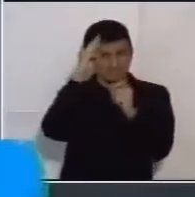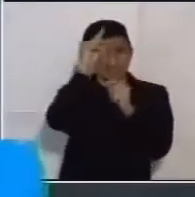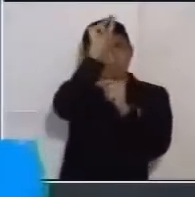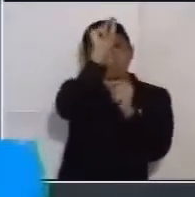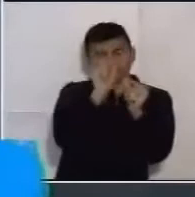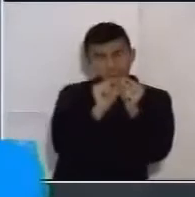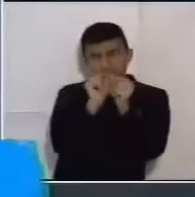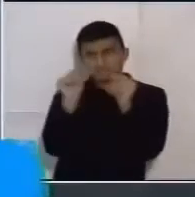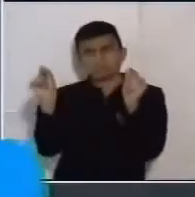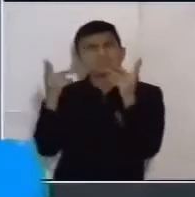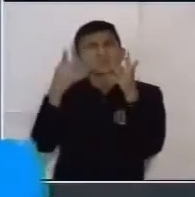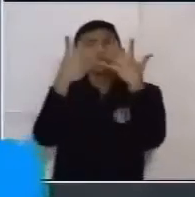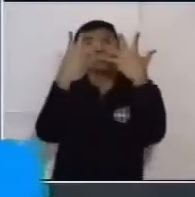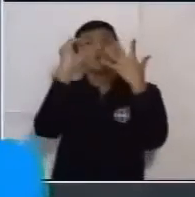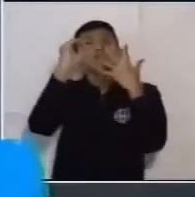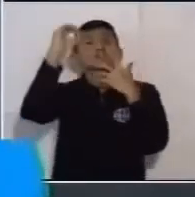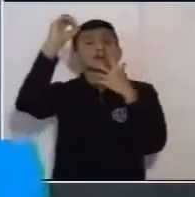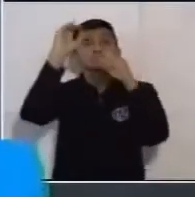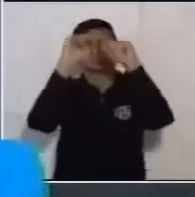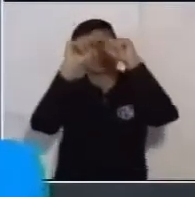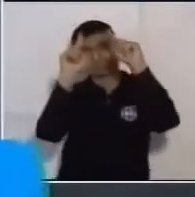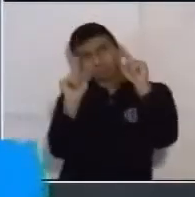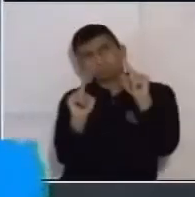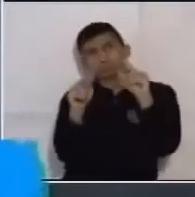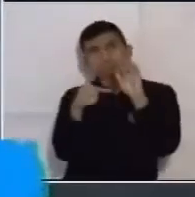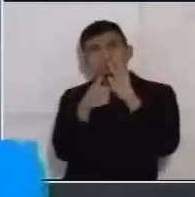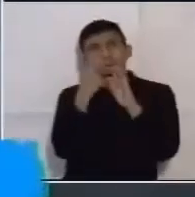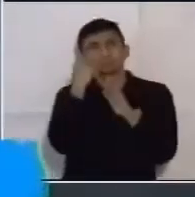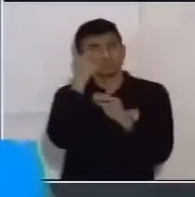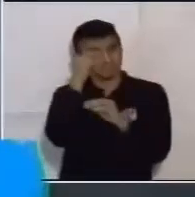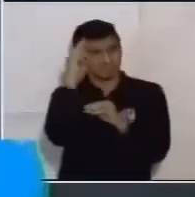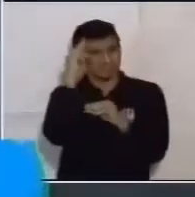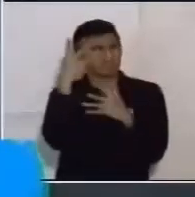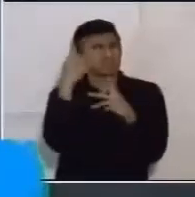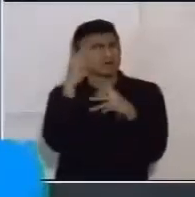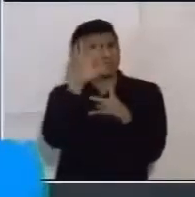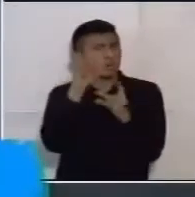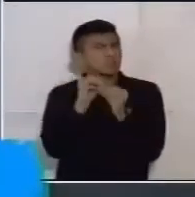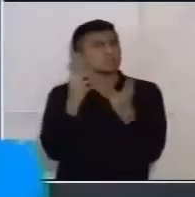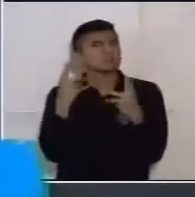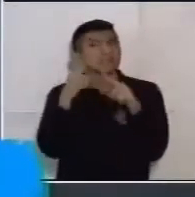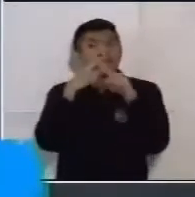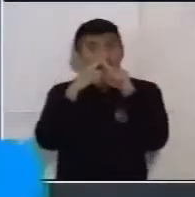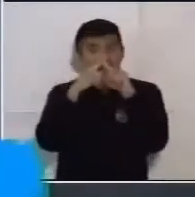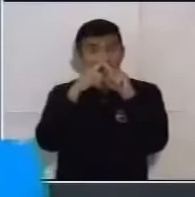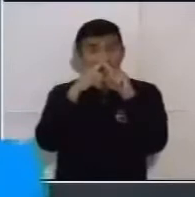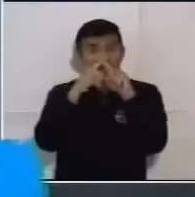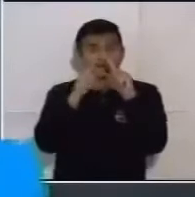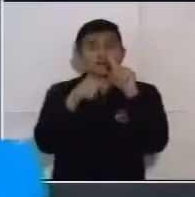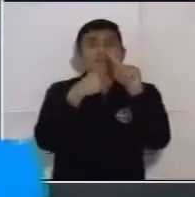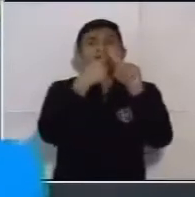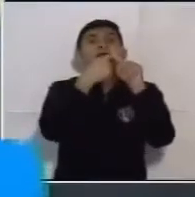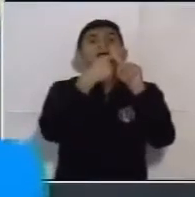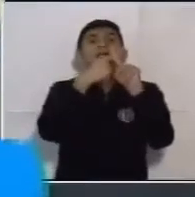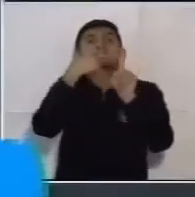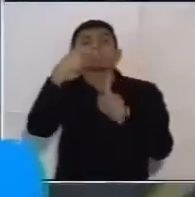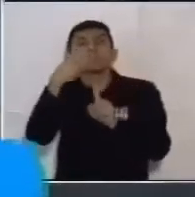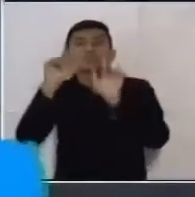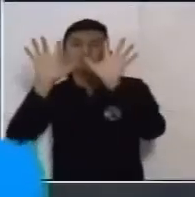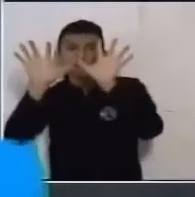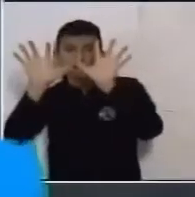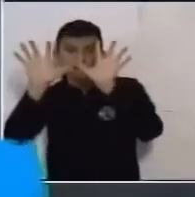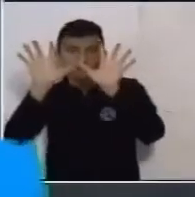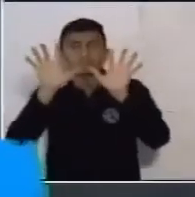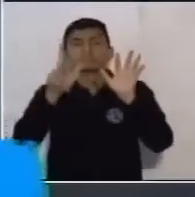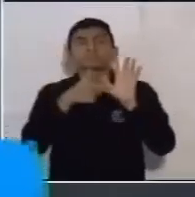triángulo rectángulo. Miren la base, ¿cuánto es? X. Pero la altura es X menos 10, ¿sí?